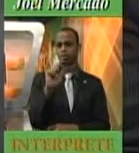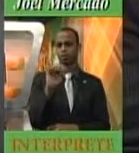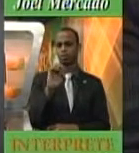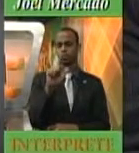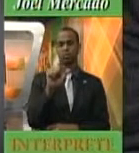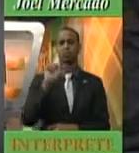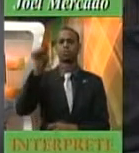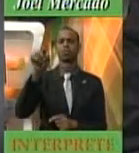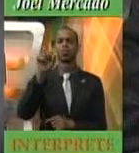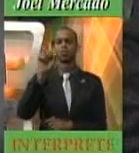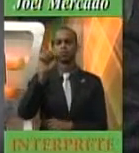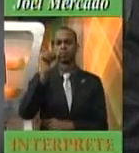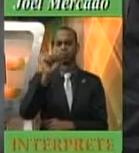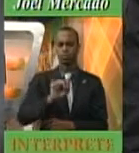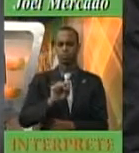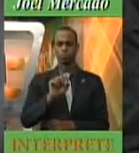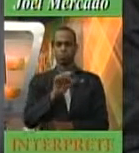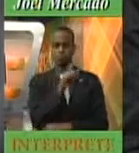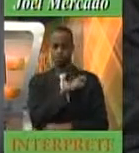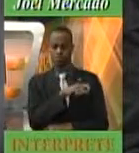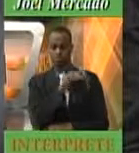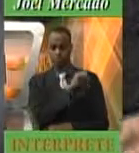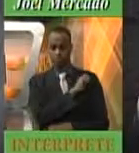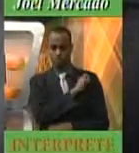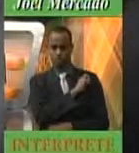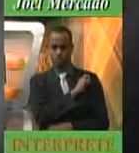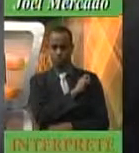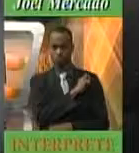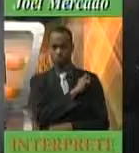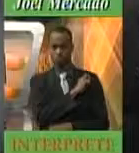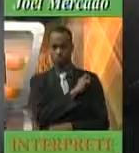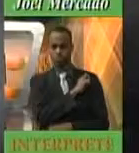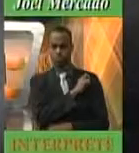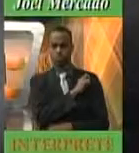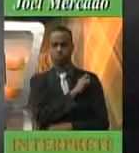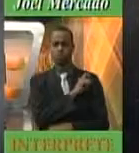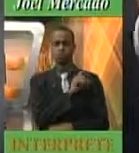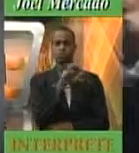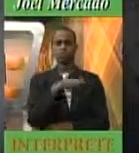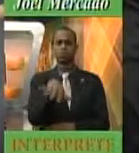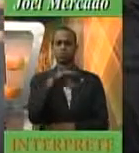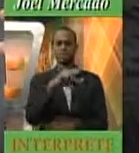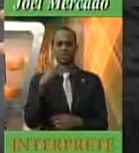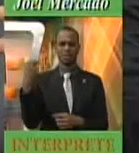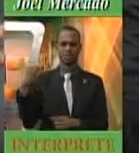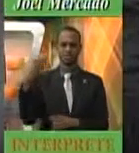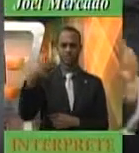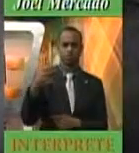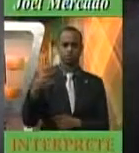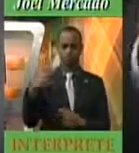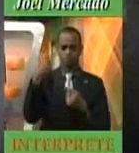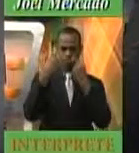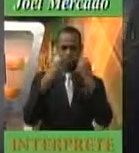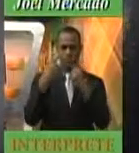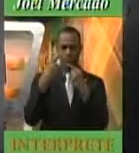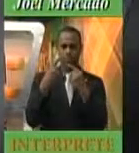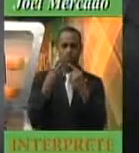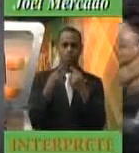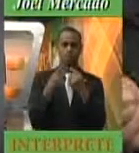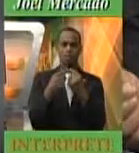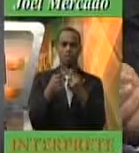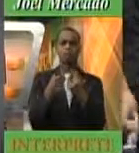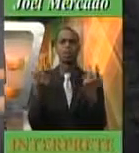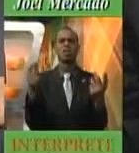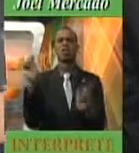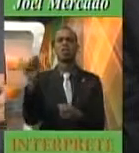en el sur de España, donde está el centro de esa historia de Solo Pienso en Ti. Pero eran